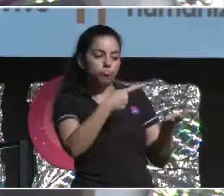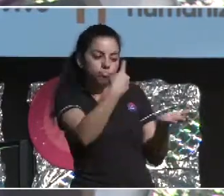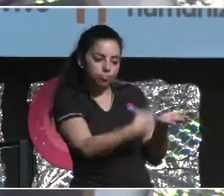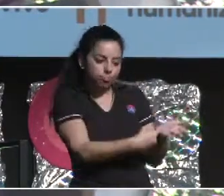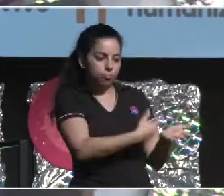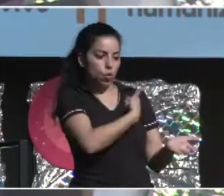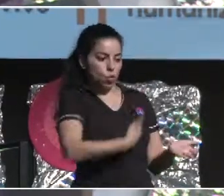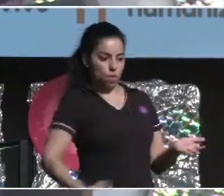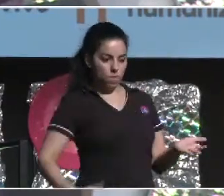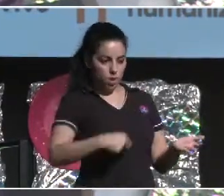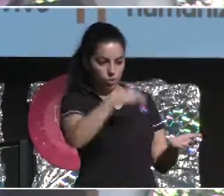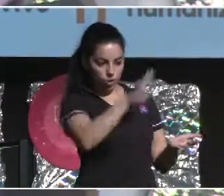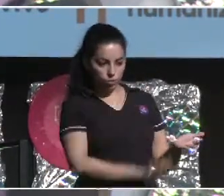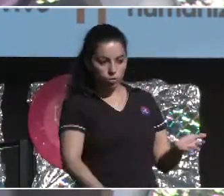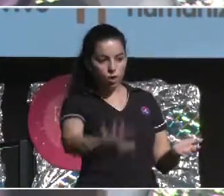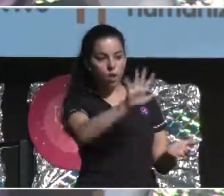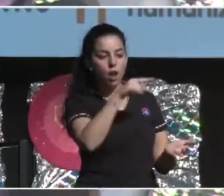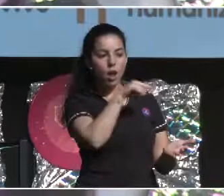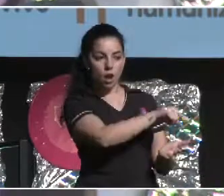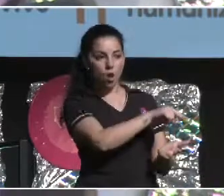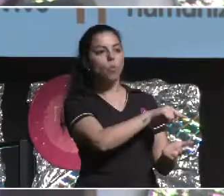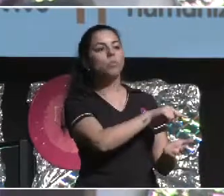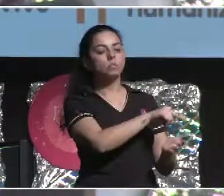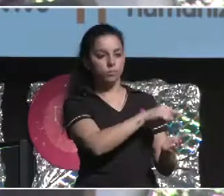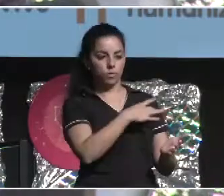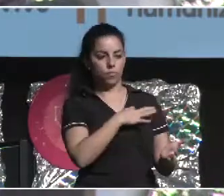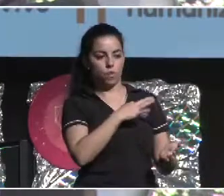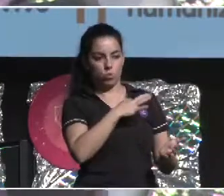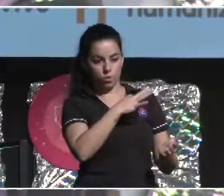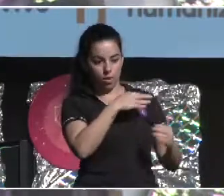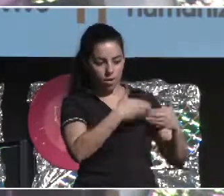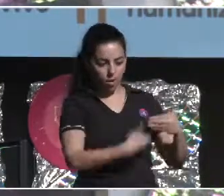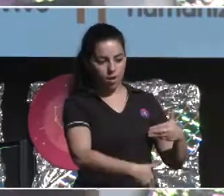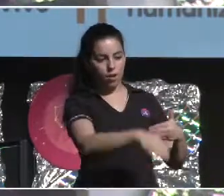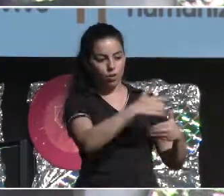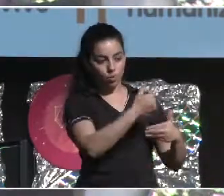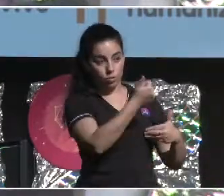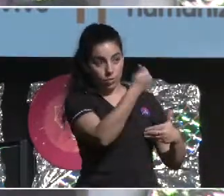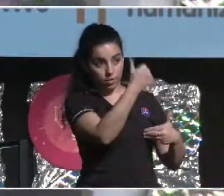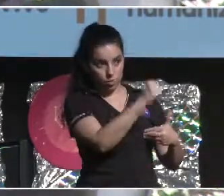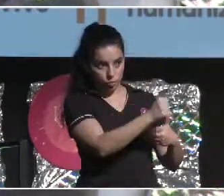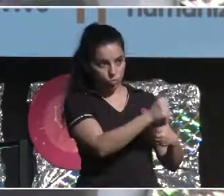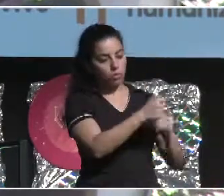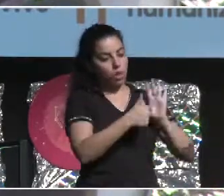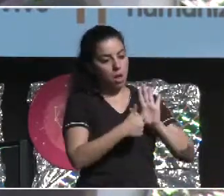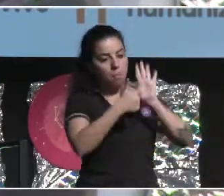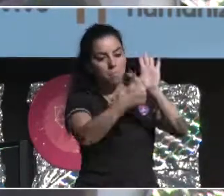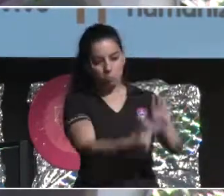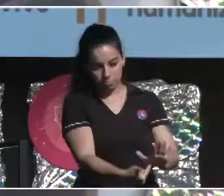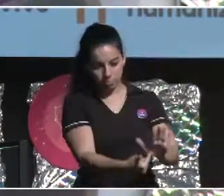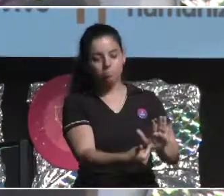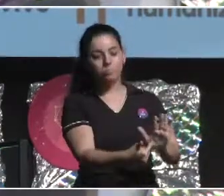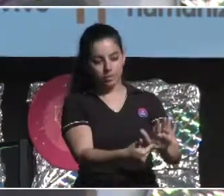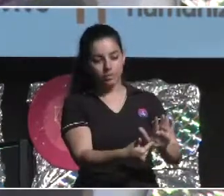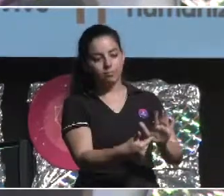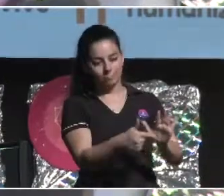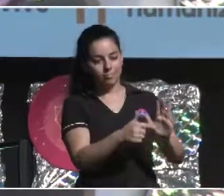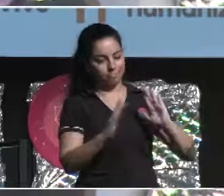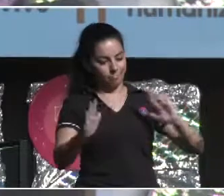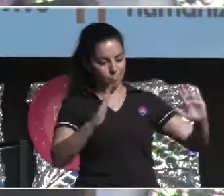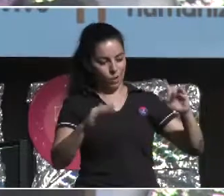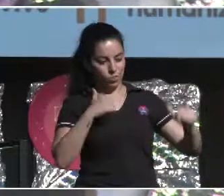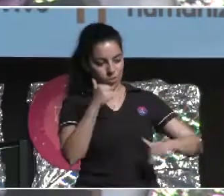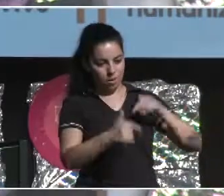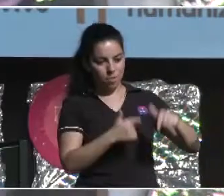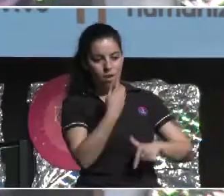que lo llevaran al informe voluntario en 2018 y lo presentaran dentro del ejercicio país de cómo